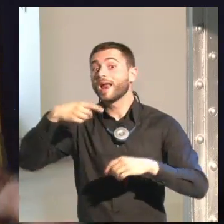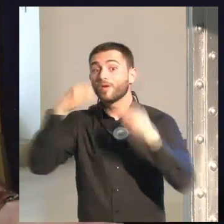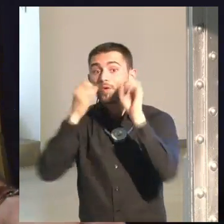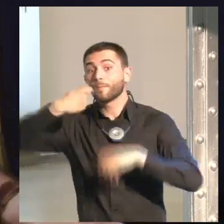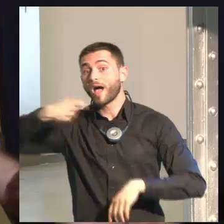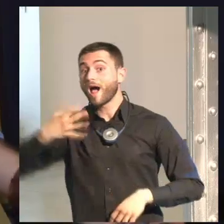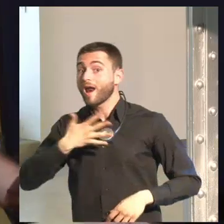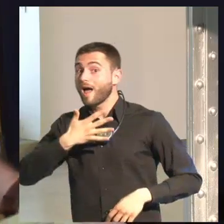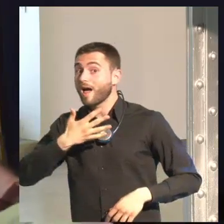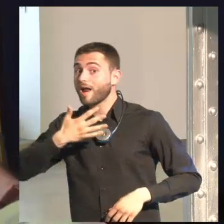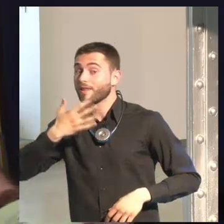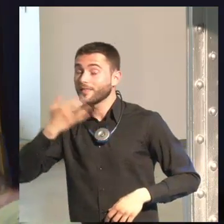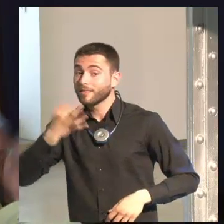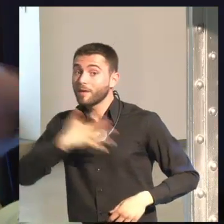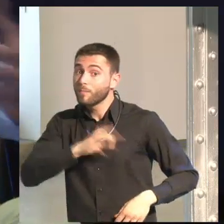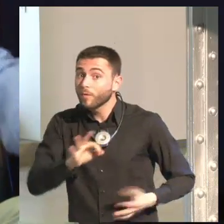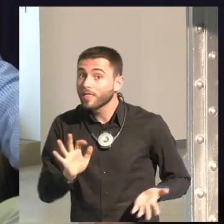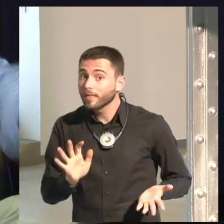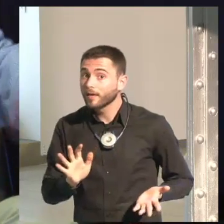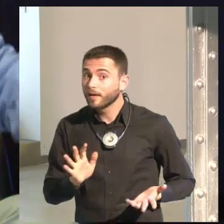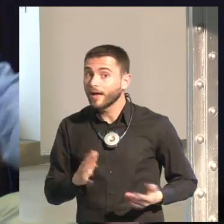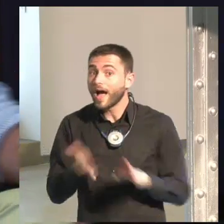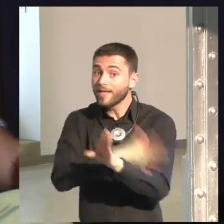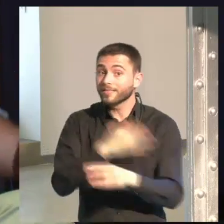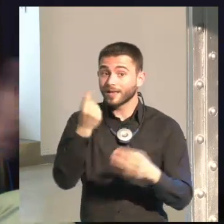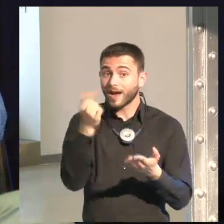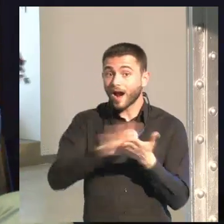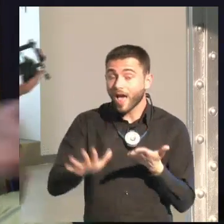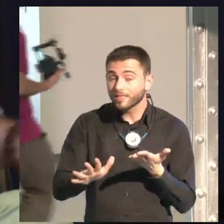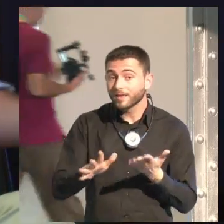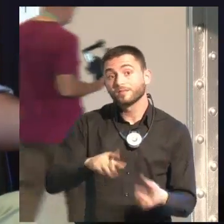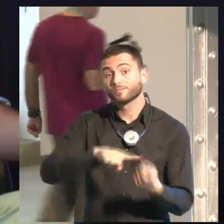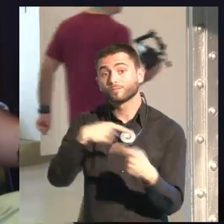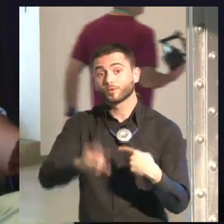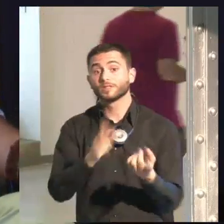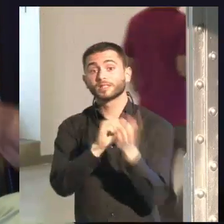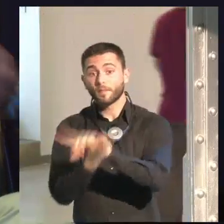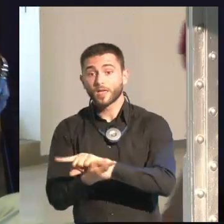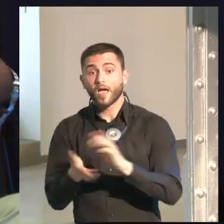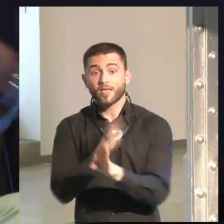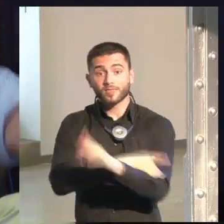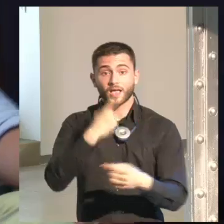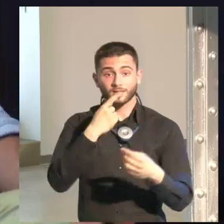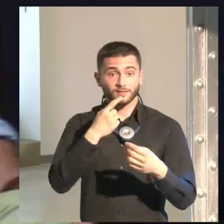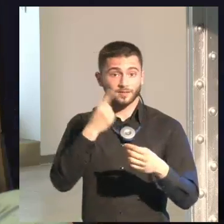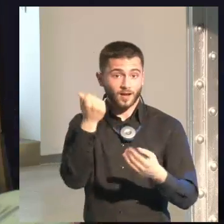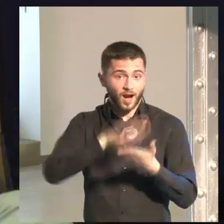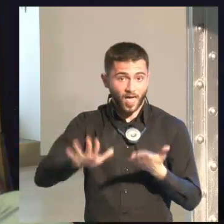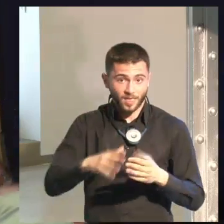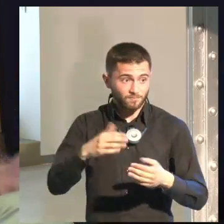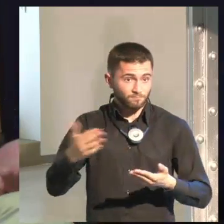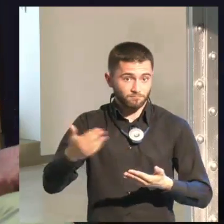al principio tal vez era gratis, y para entrar a competir, bueno, pues hay datos gratis para todos y ya estamos dentro del